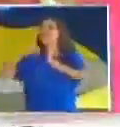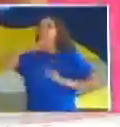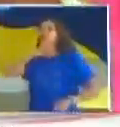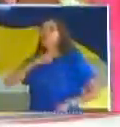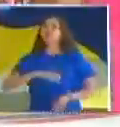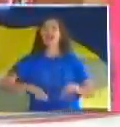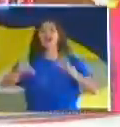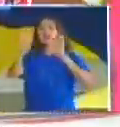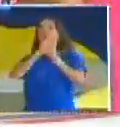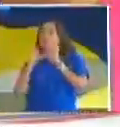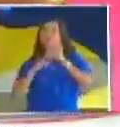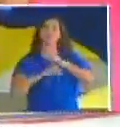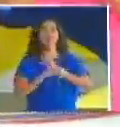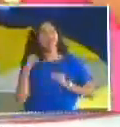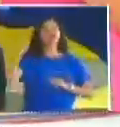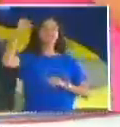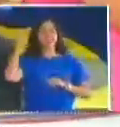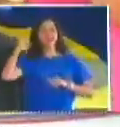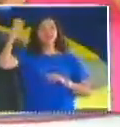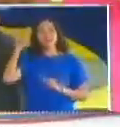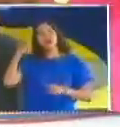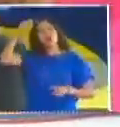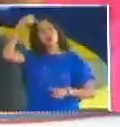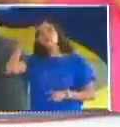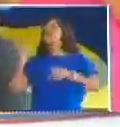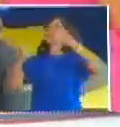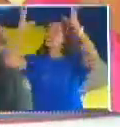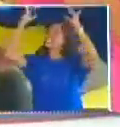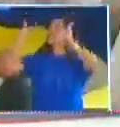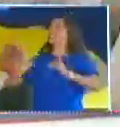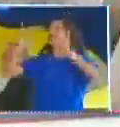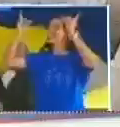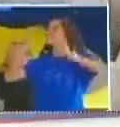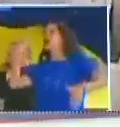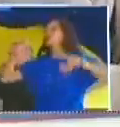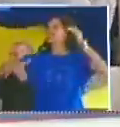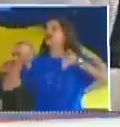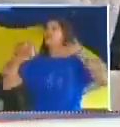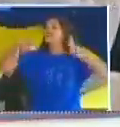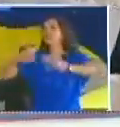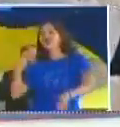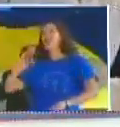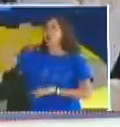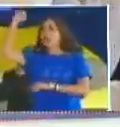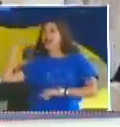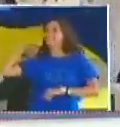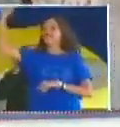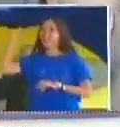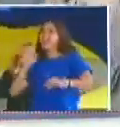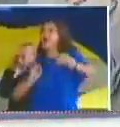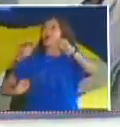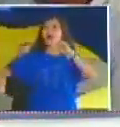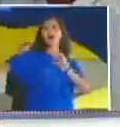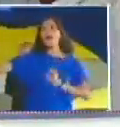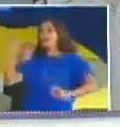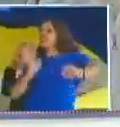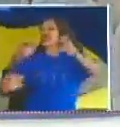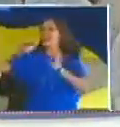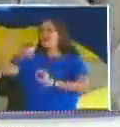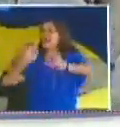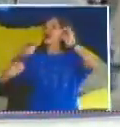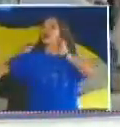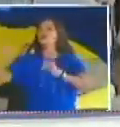al ejercicio pleno y autónomo de sus capacidades e integración familiar comunitaria. Estos